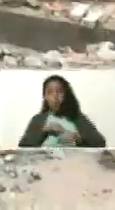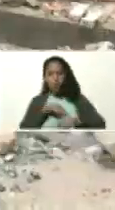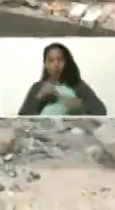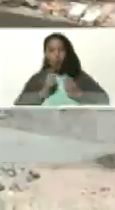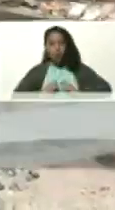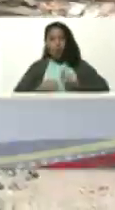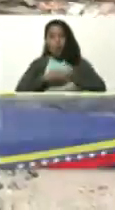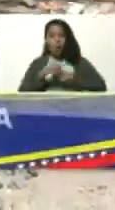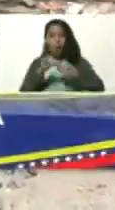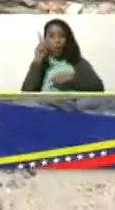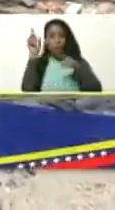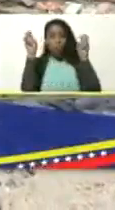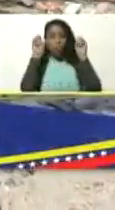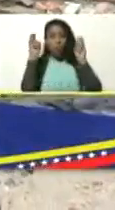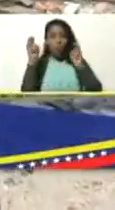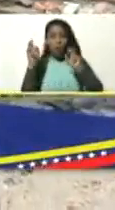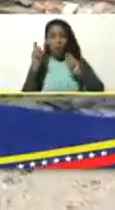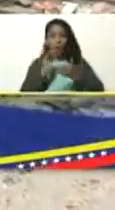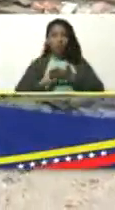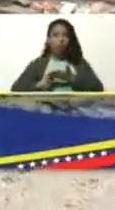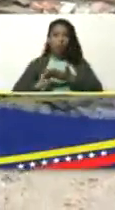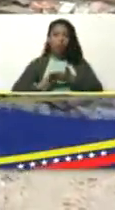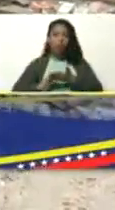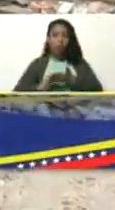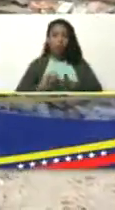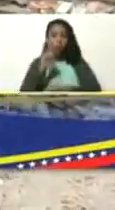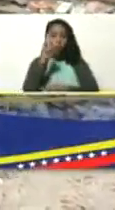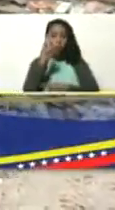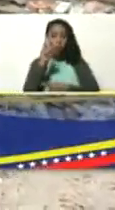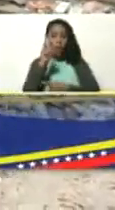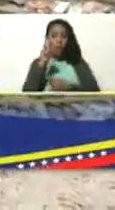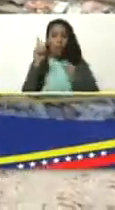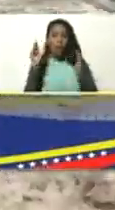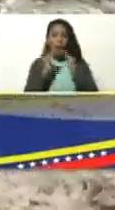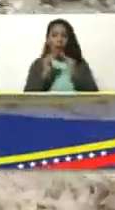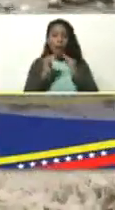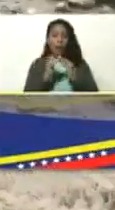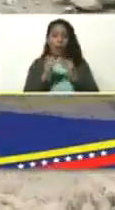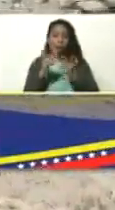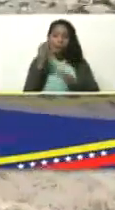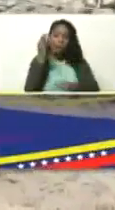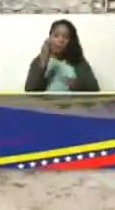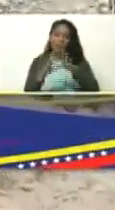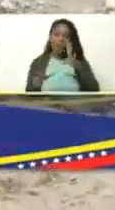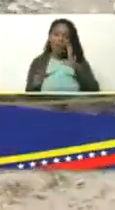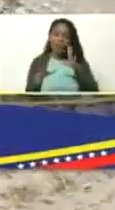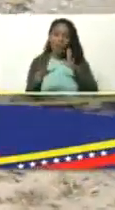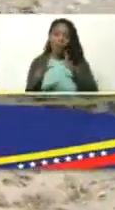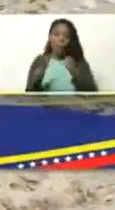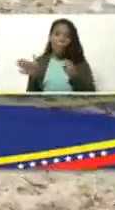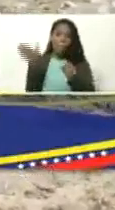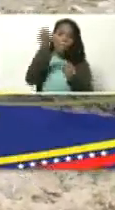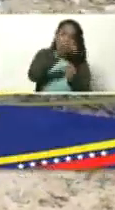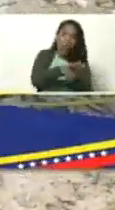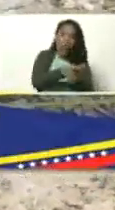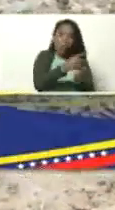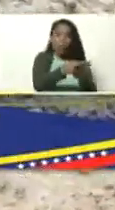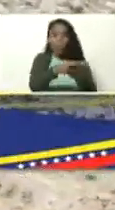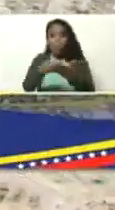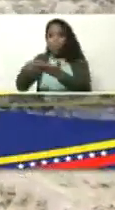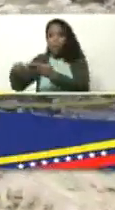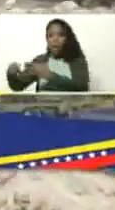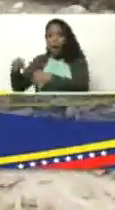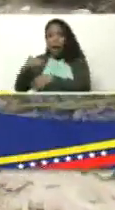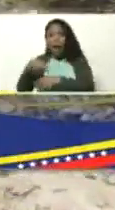hacer una maniobra de recuperación de una de las casetas que lamentablemente fue socavada y arrastrada por el río